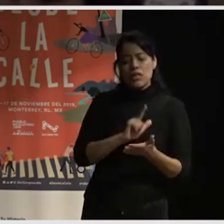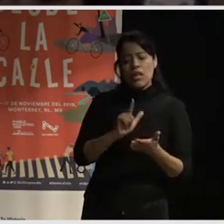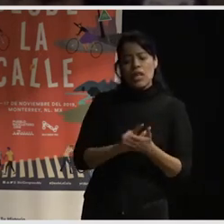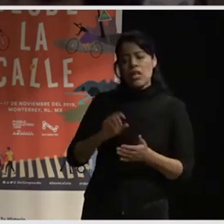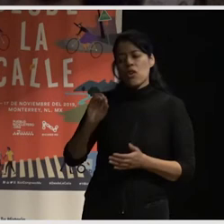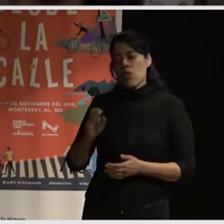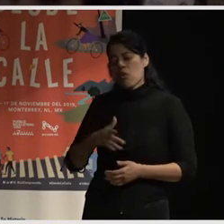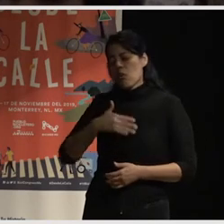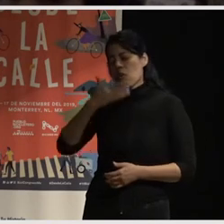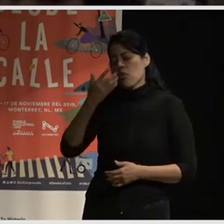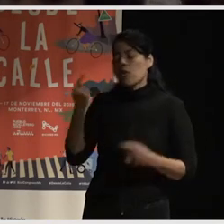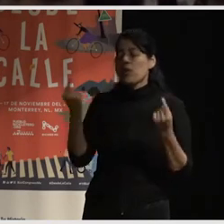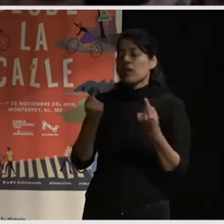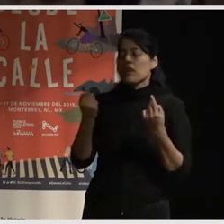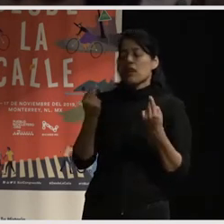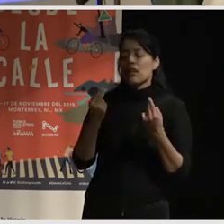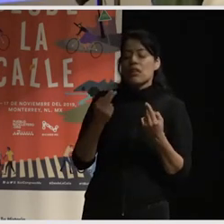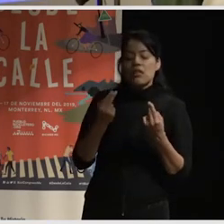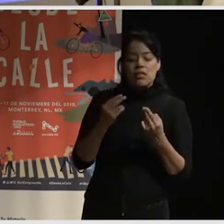por lo que tenemos que hacer